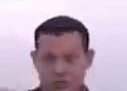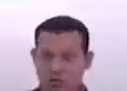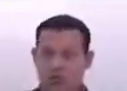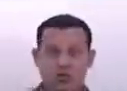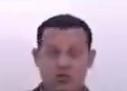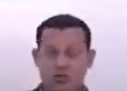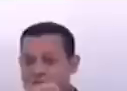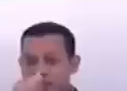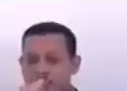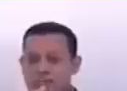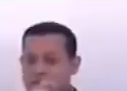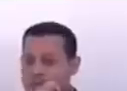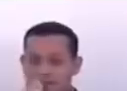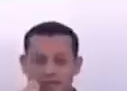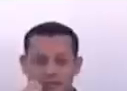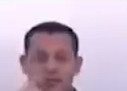aquí.